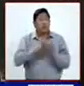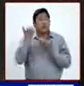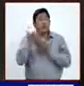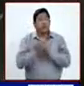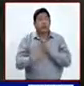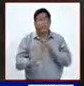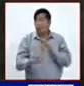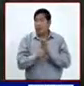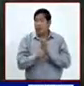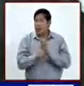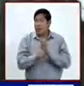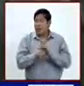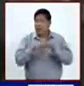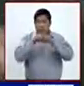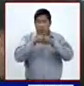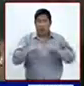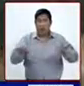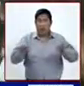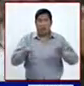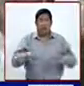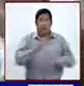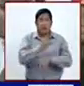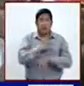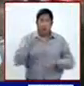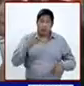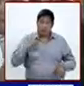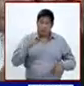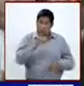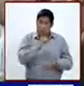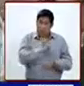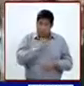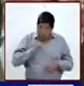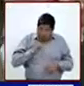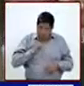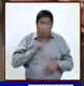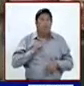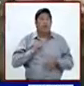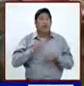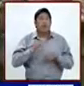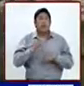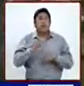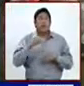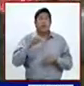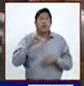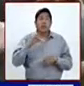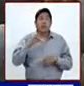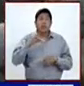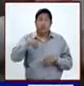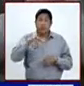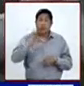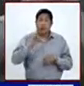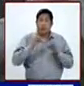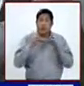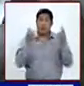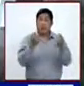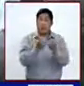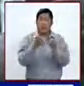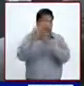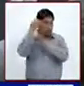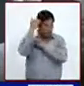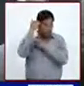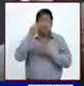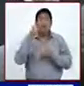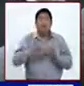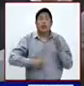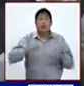ley que sea para la distribución de escaños. Escuchamos a la diputada Daisy Choque. ...de Santa Cruz, ante